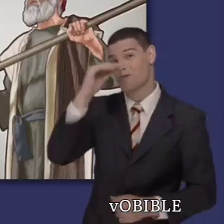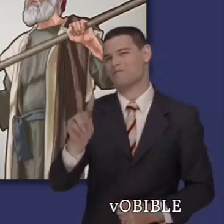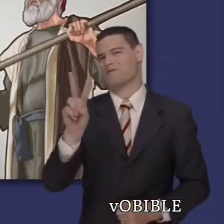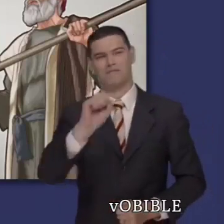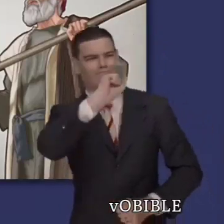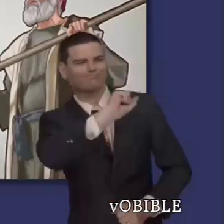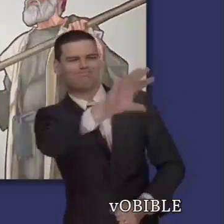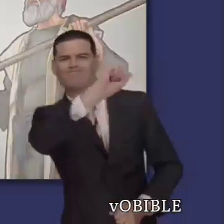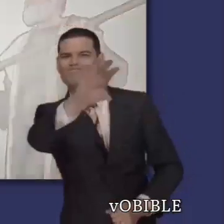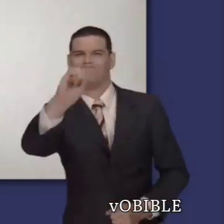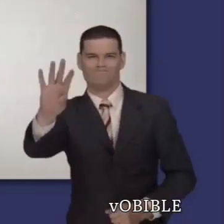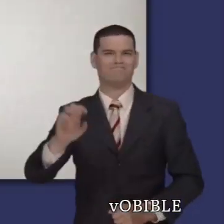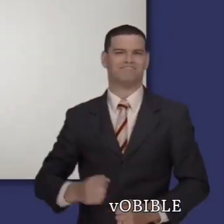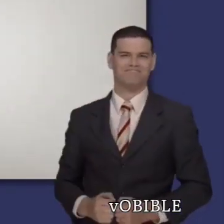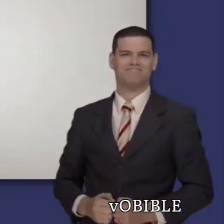Dios.